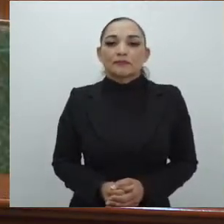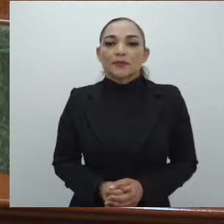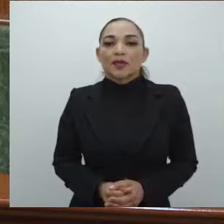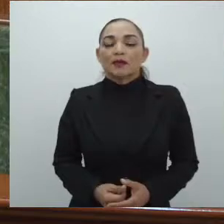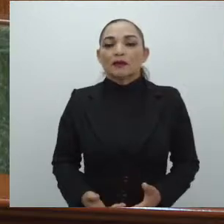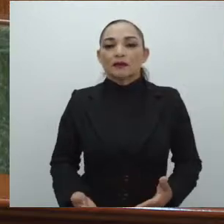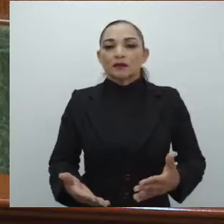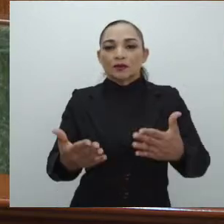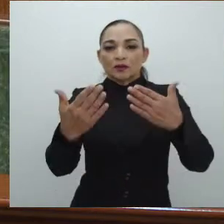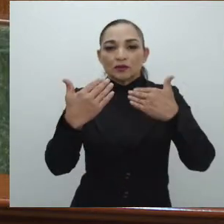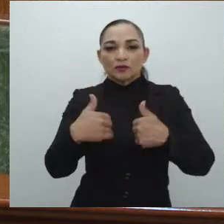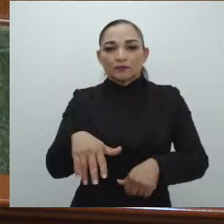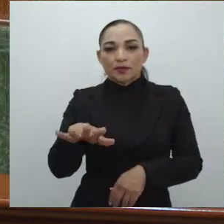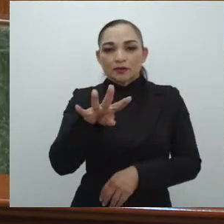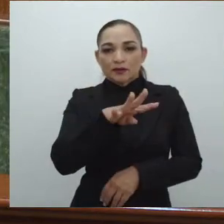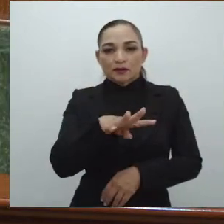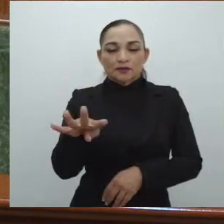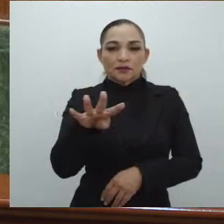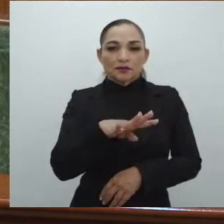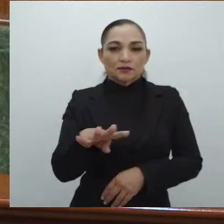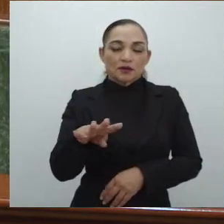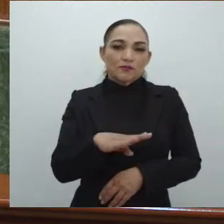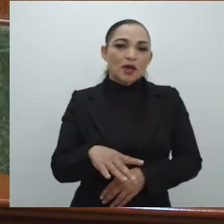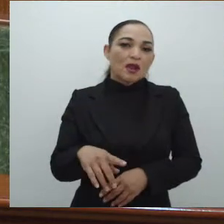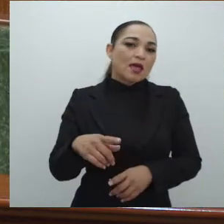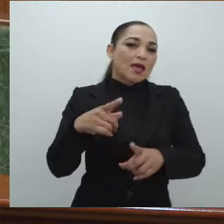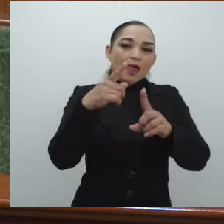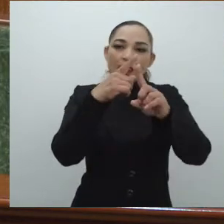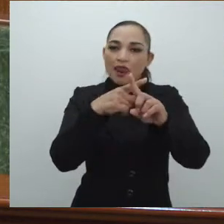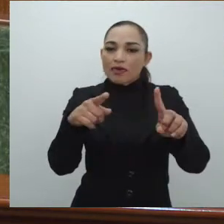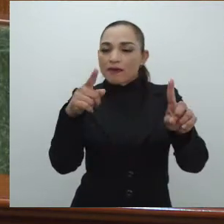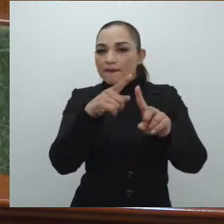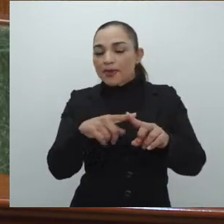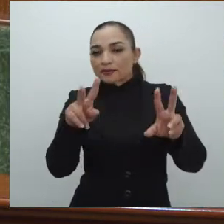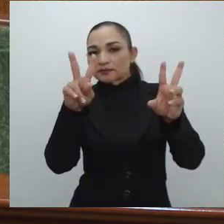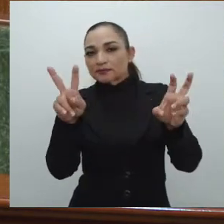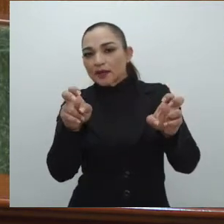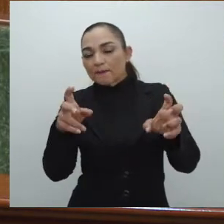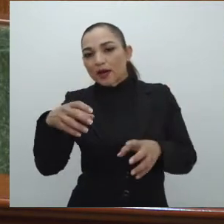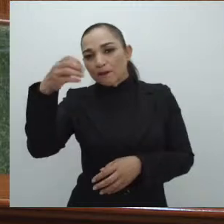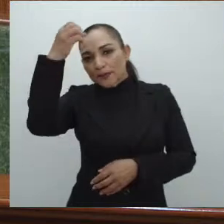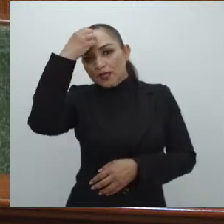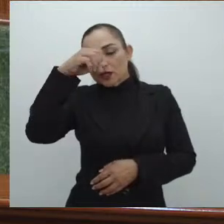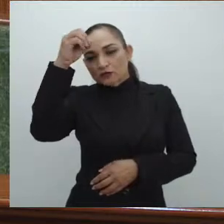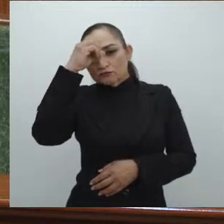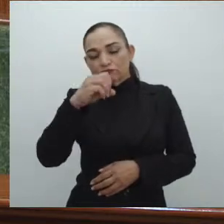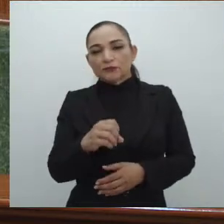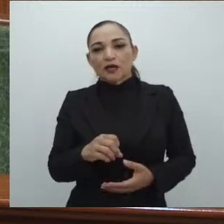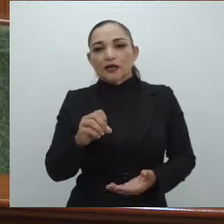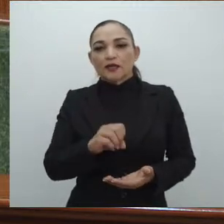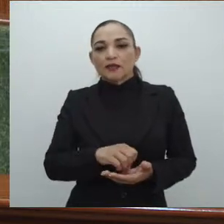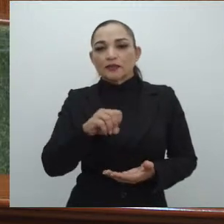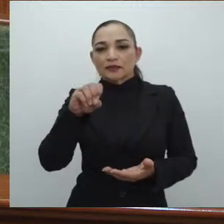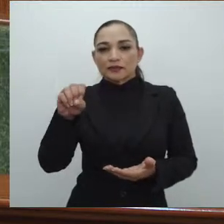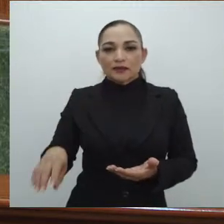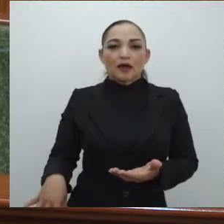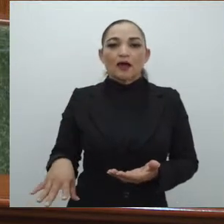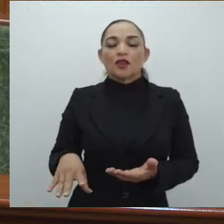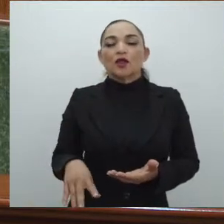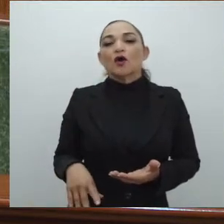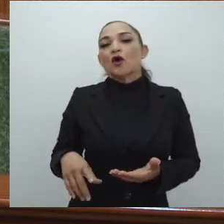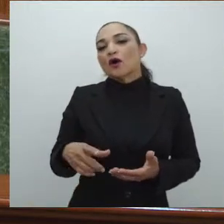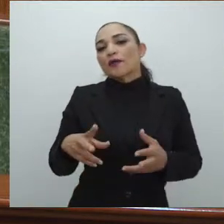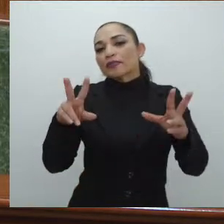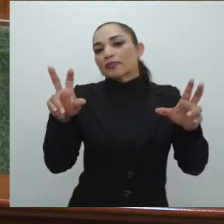Punto número 19, asuntos generales. Se ha retirado de asuntos generales el punto